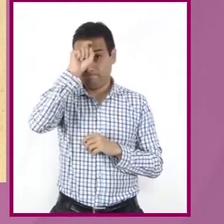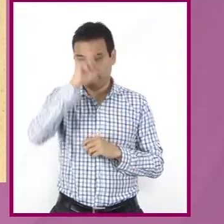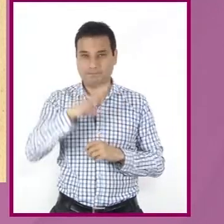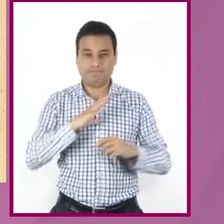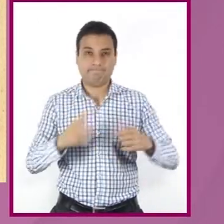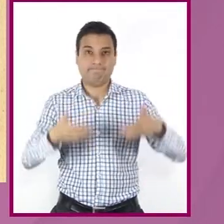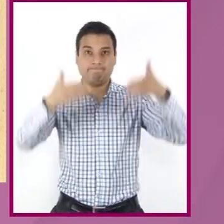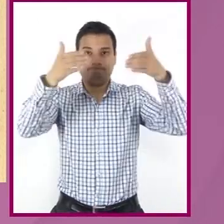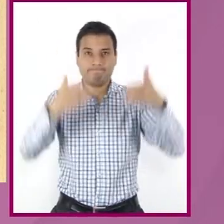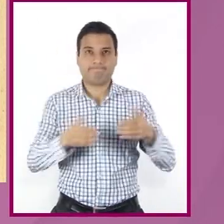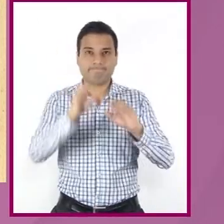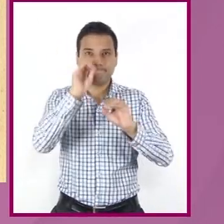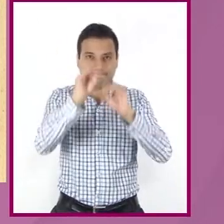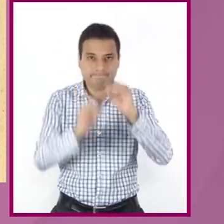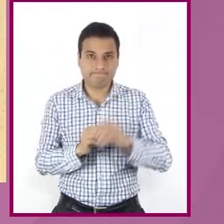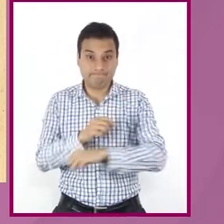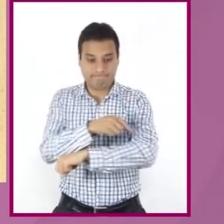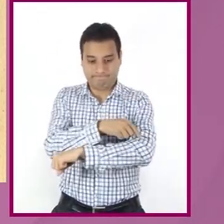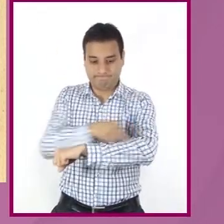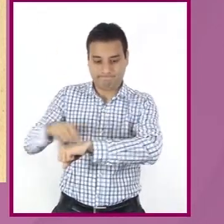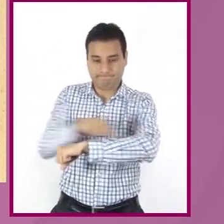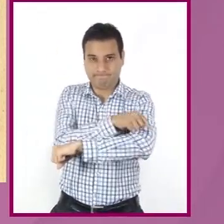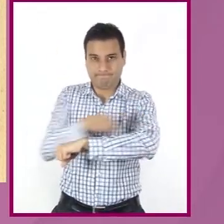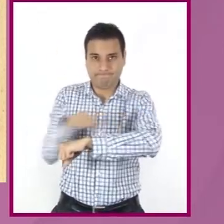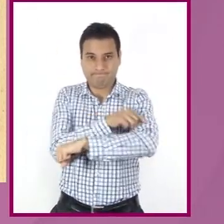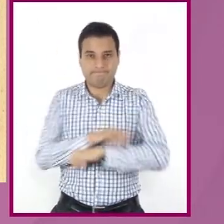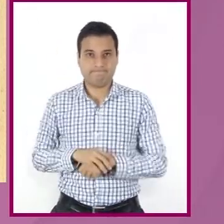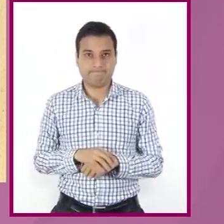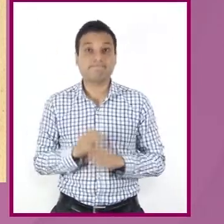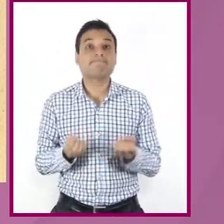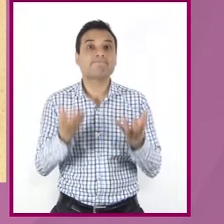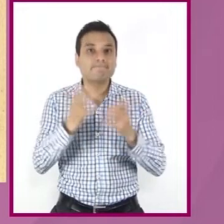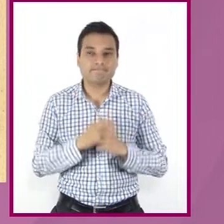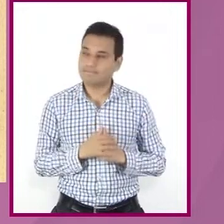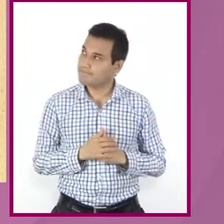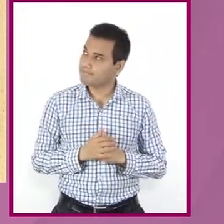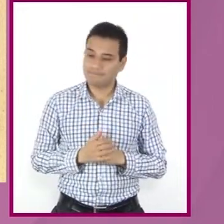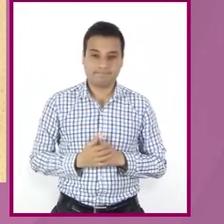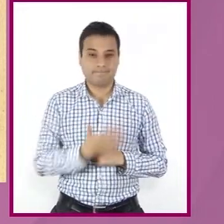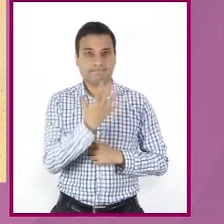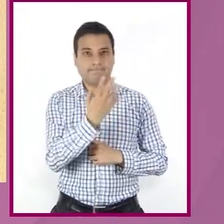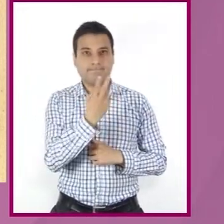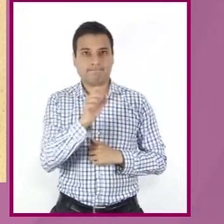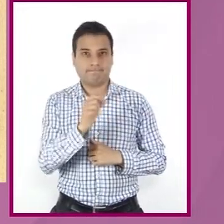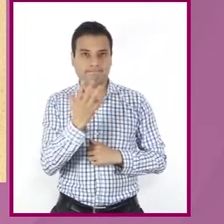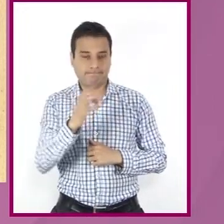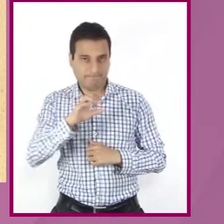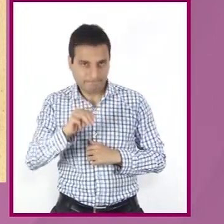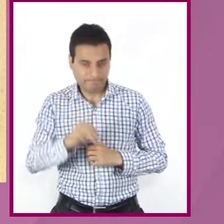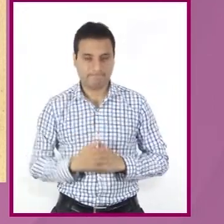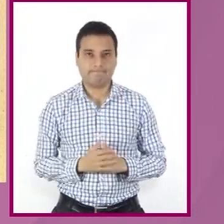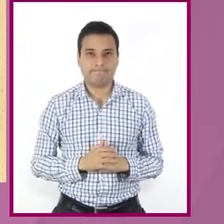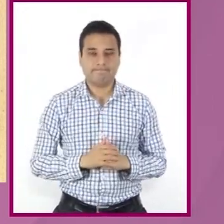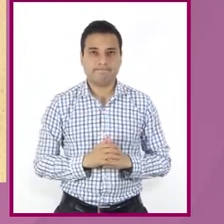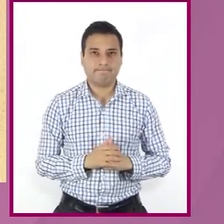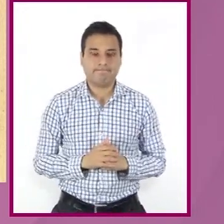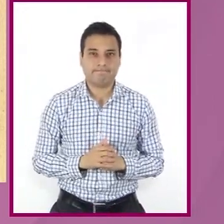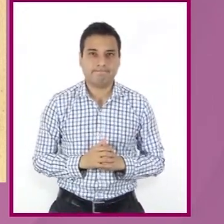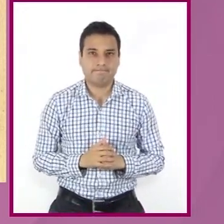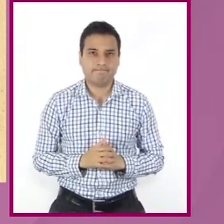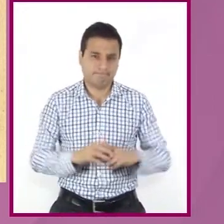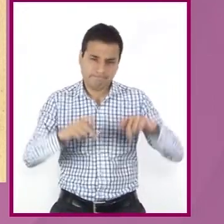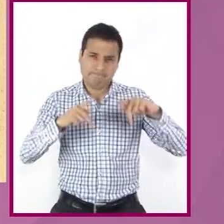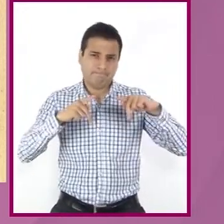longitud patrón del codo, cuya medida actual es de 52.5 centímetros, para que